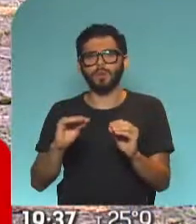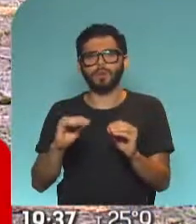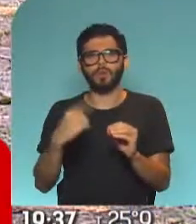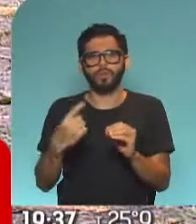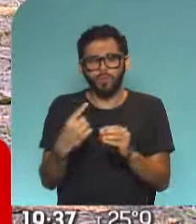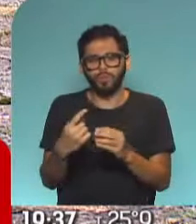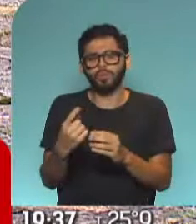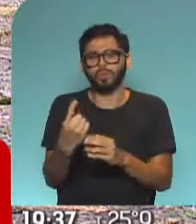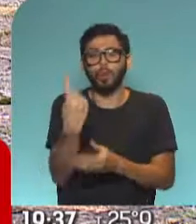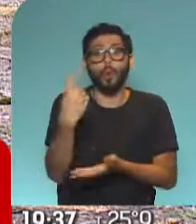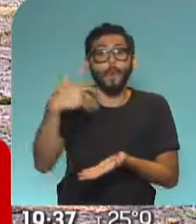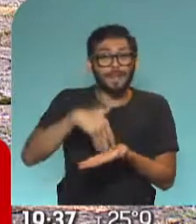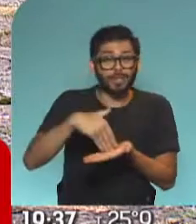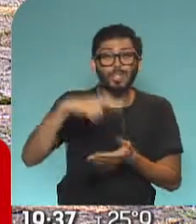de